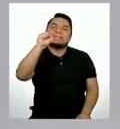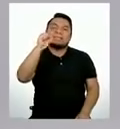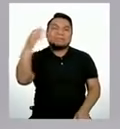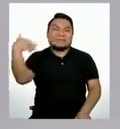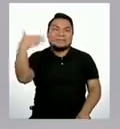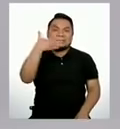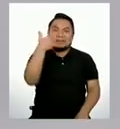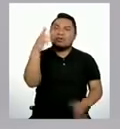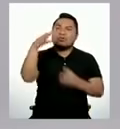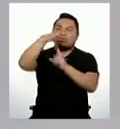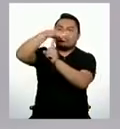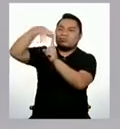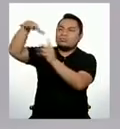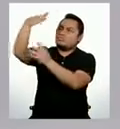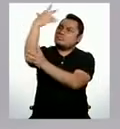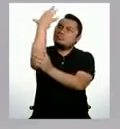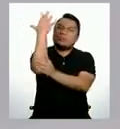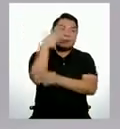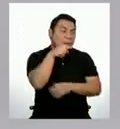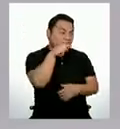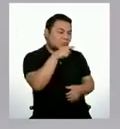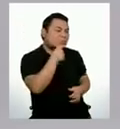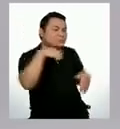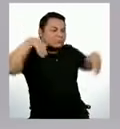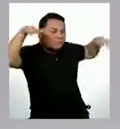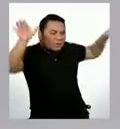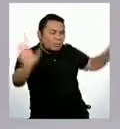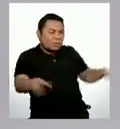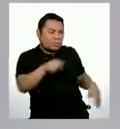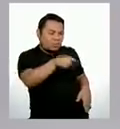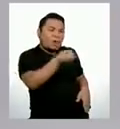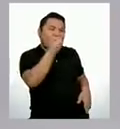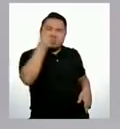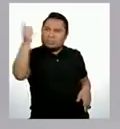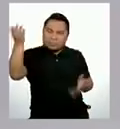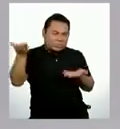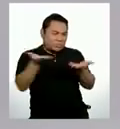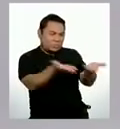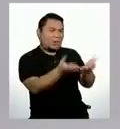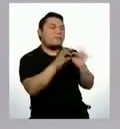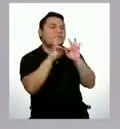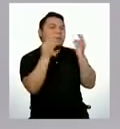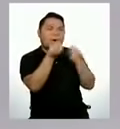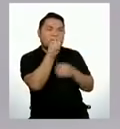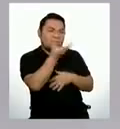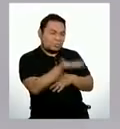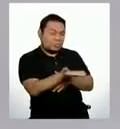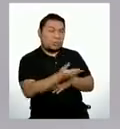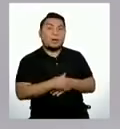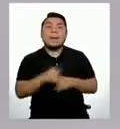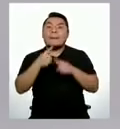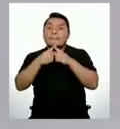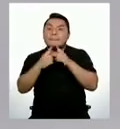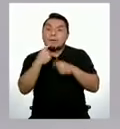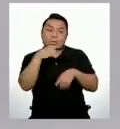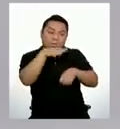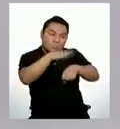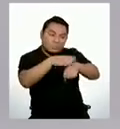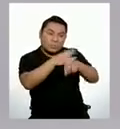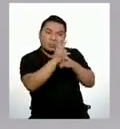lo que necesitas para alimentar a tu familia. Le dijo el espíritu al hombre, pero le advirtió.